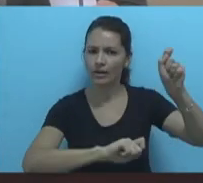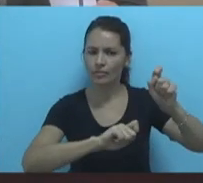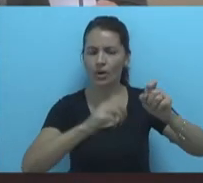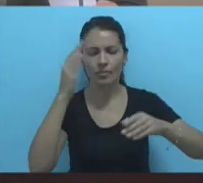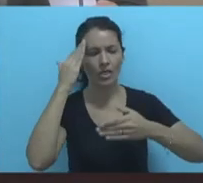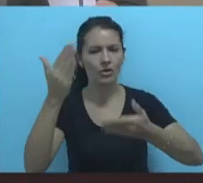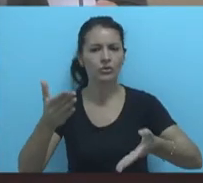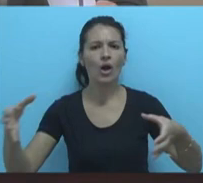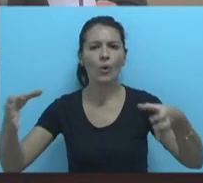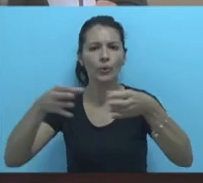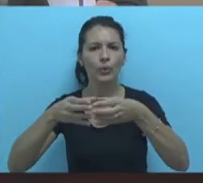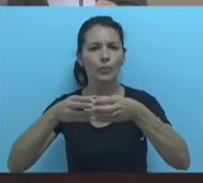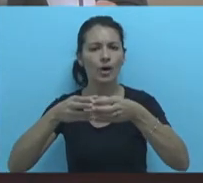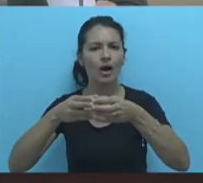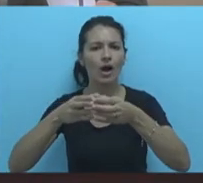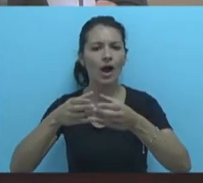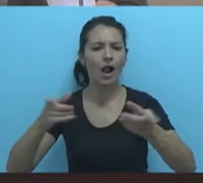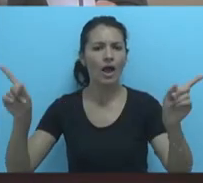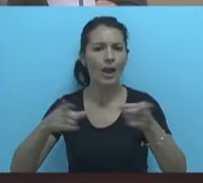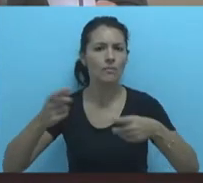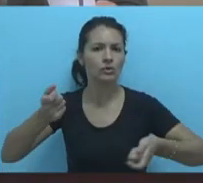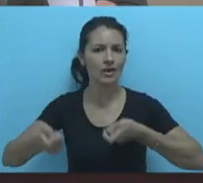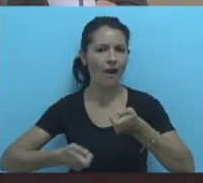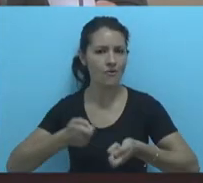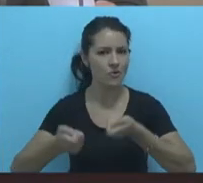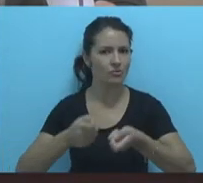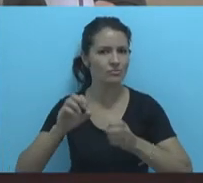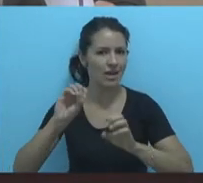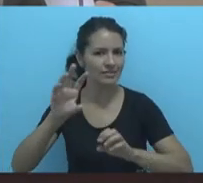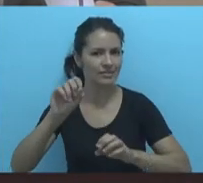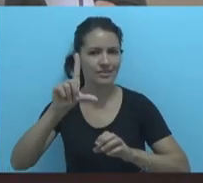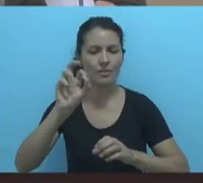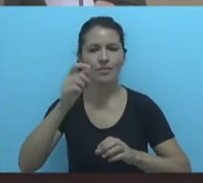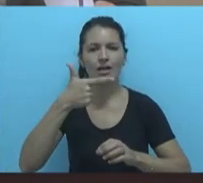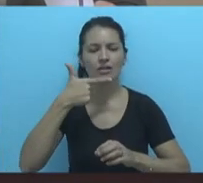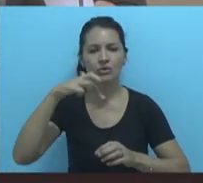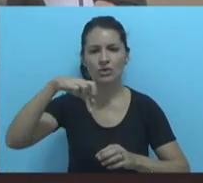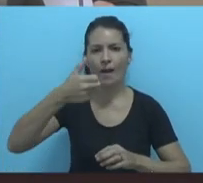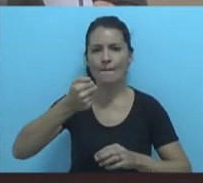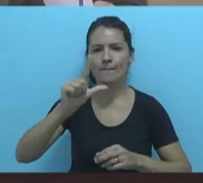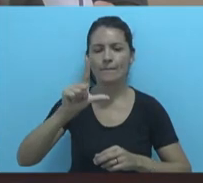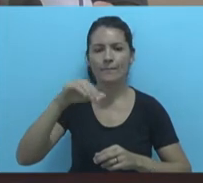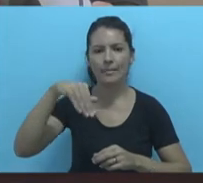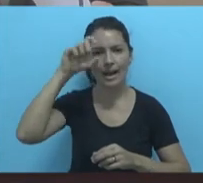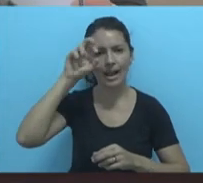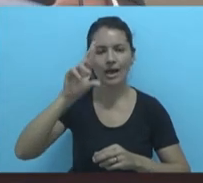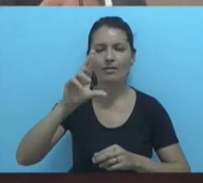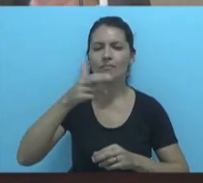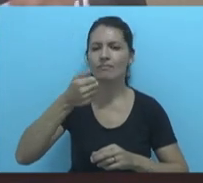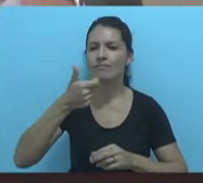del grupo musical de cumbia Los Palmeras por su aporte a la música y a la cultura de la provincia de Santa Fe en virtud de cumplirse el 50 aniversario